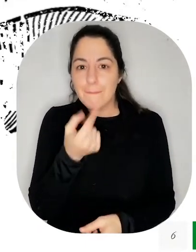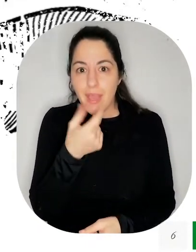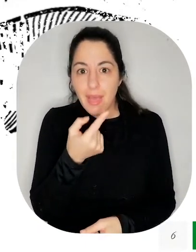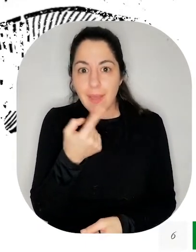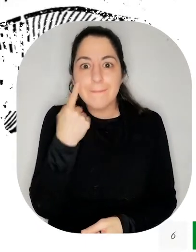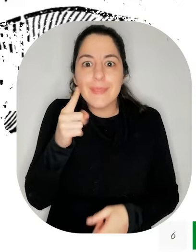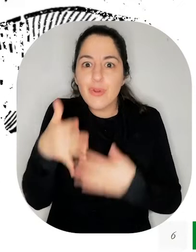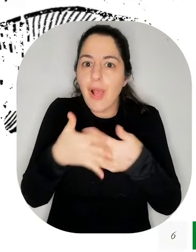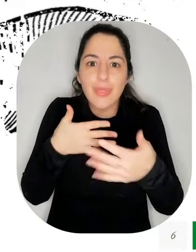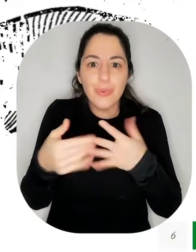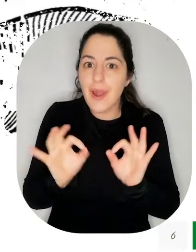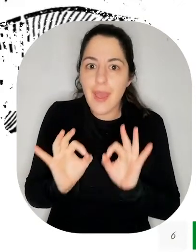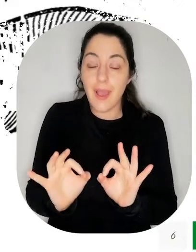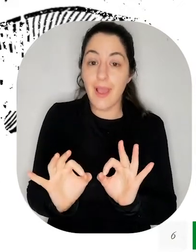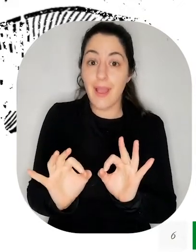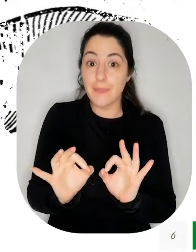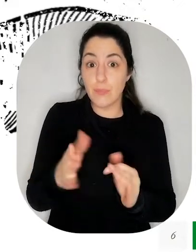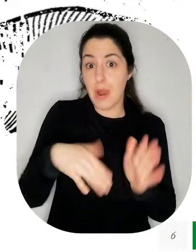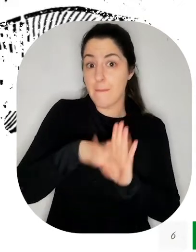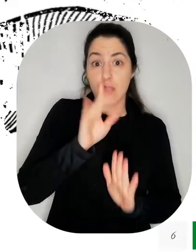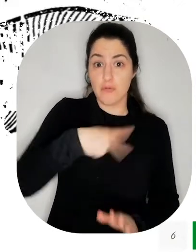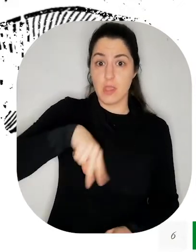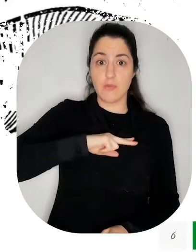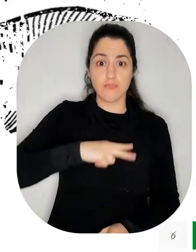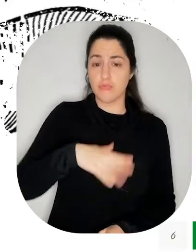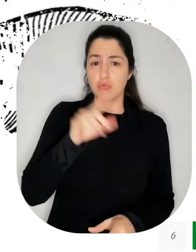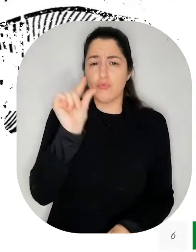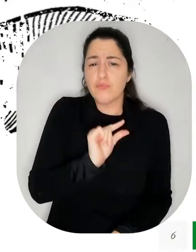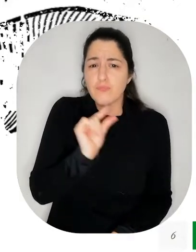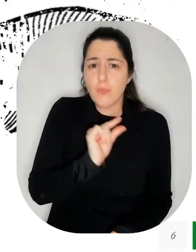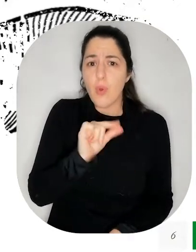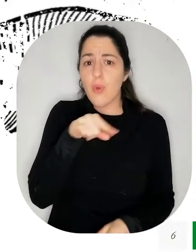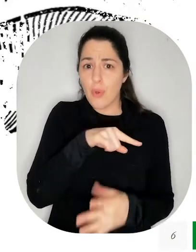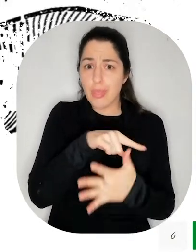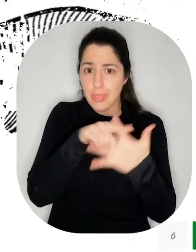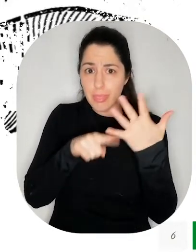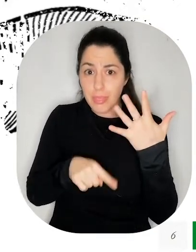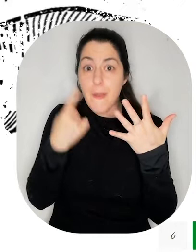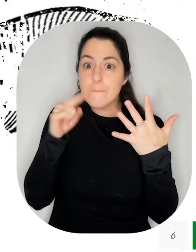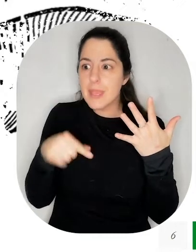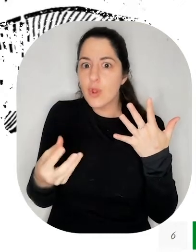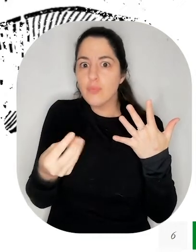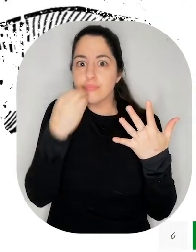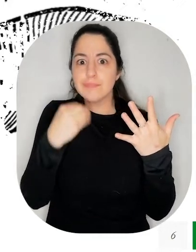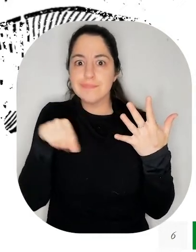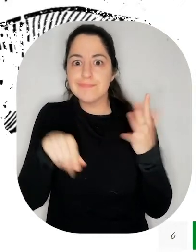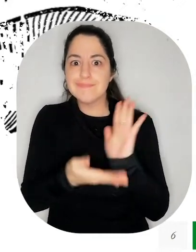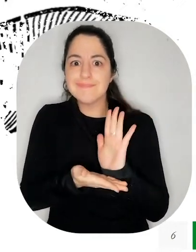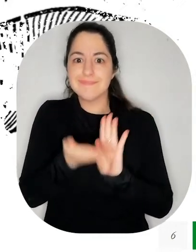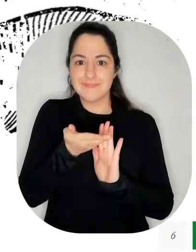suplemento alimenticio porque trae todos estos minerales que están carentes, la mayoría de nuestra dieta, están bajo lo que